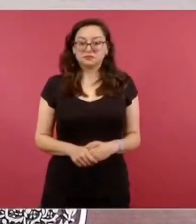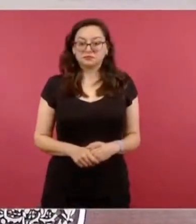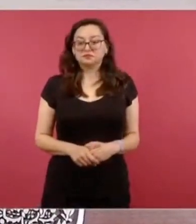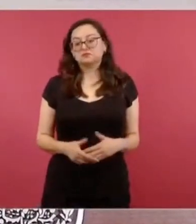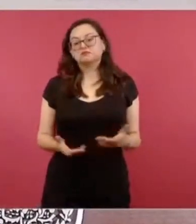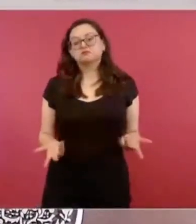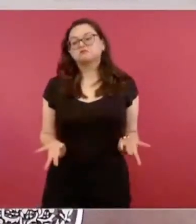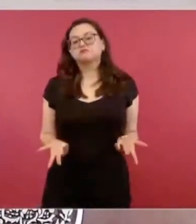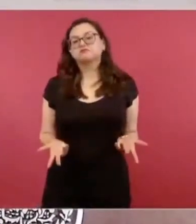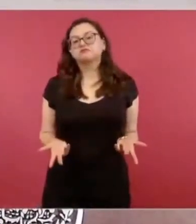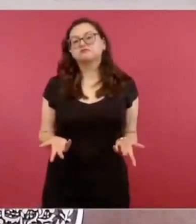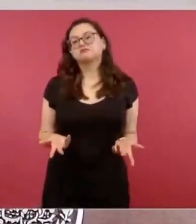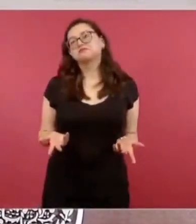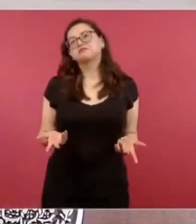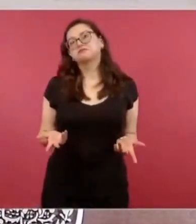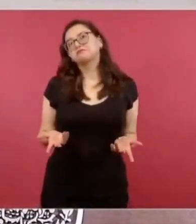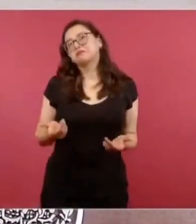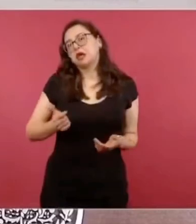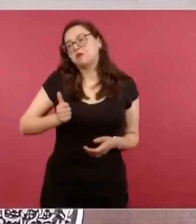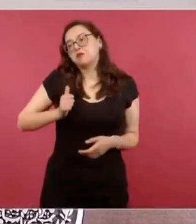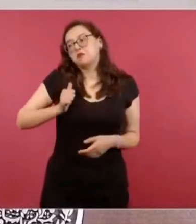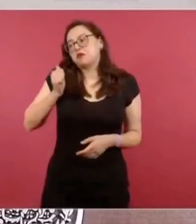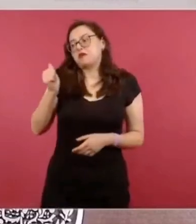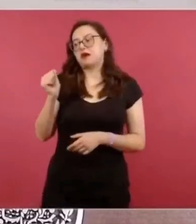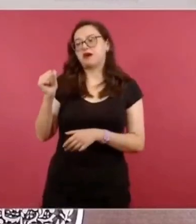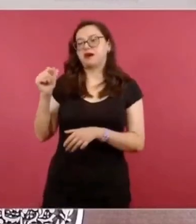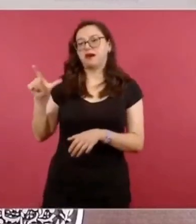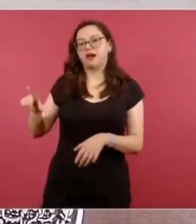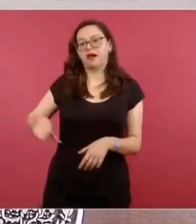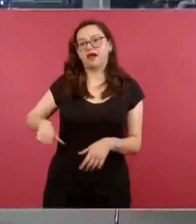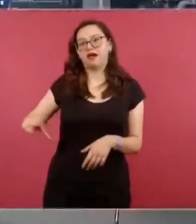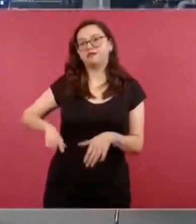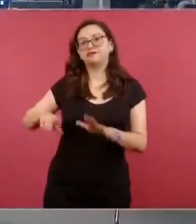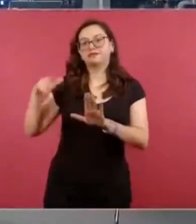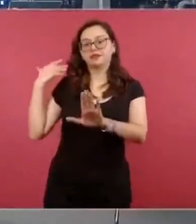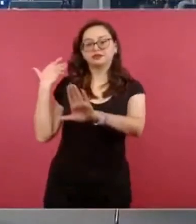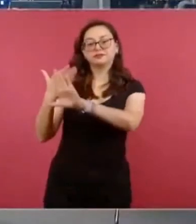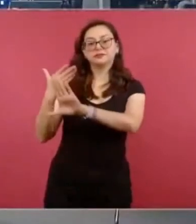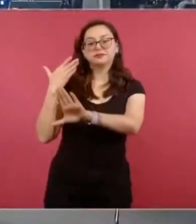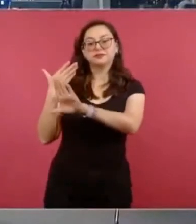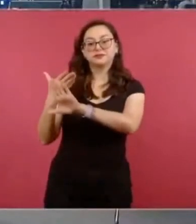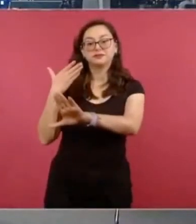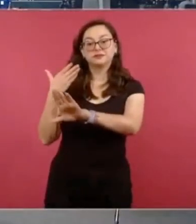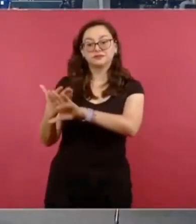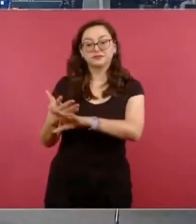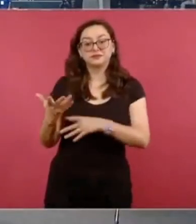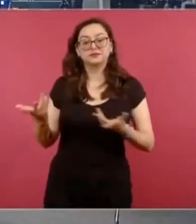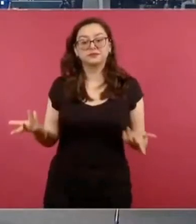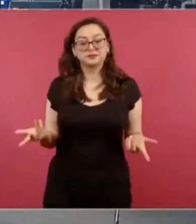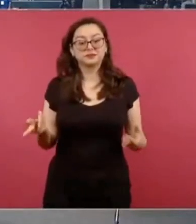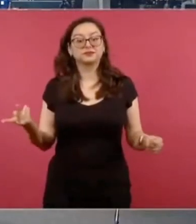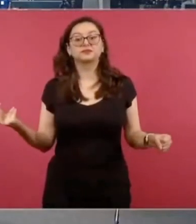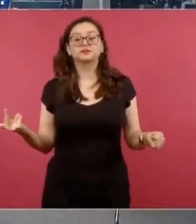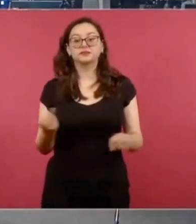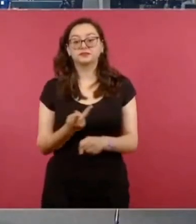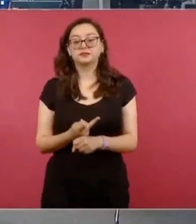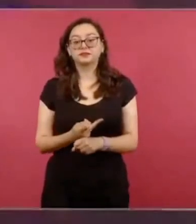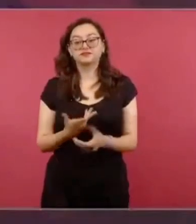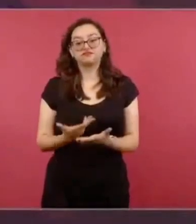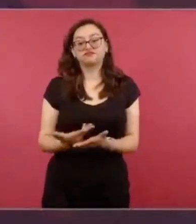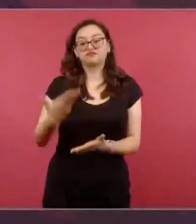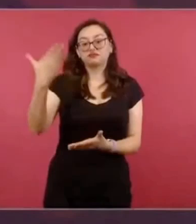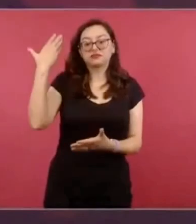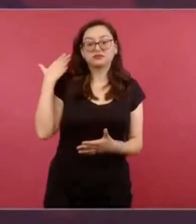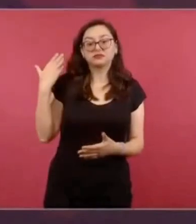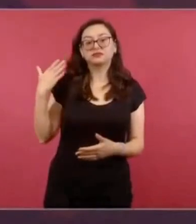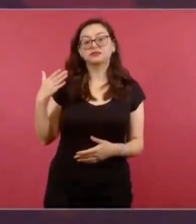aprovechan, ¿no? Nada más que antes los gobiernos de México se quedaban